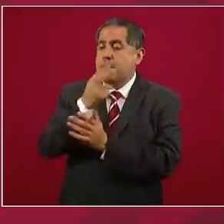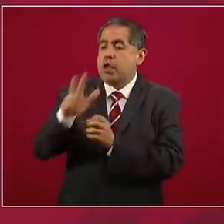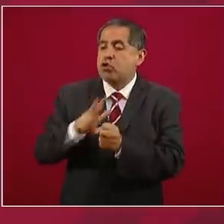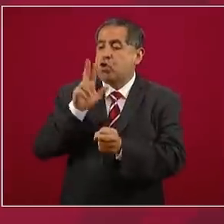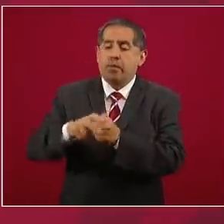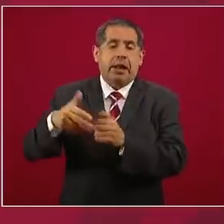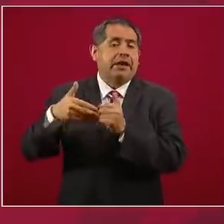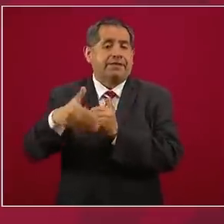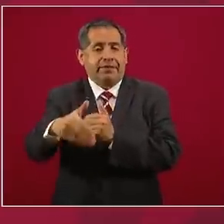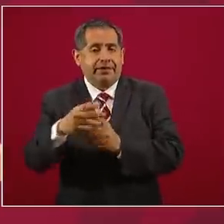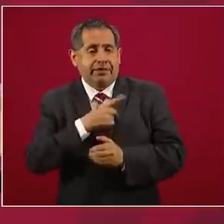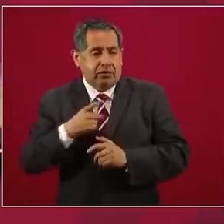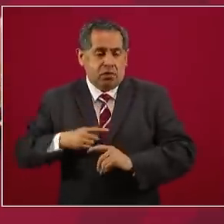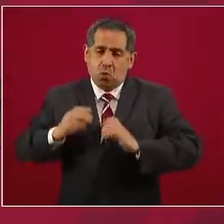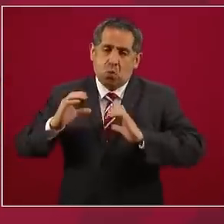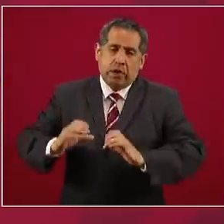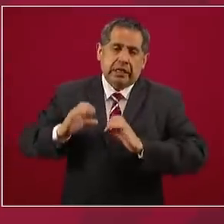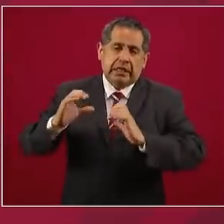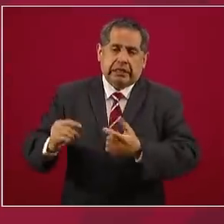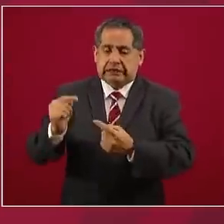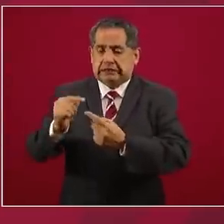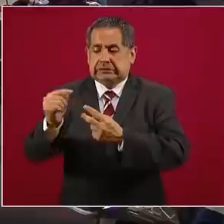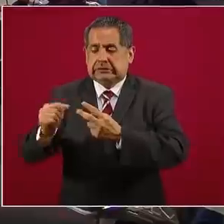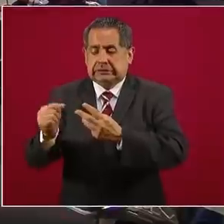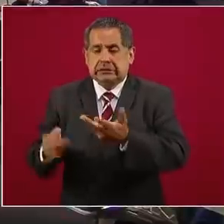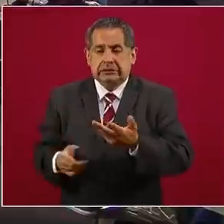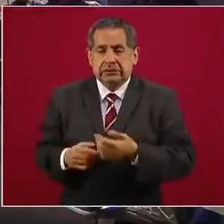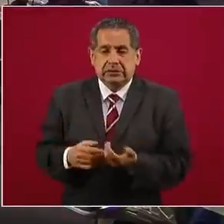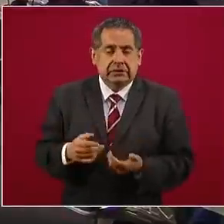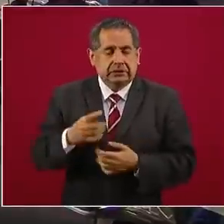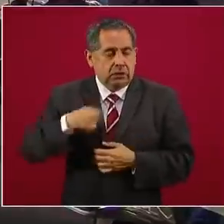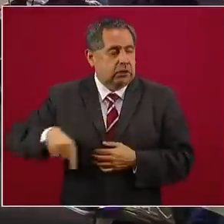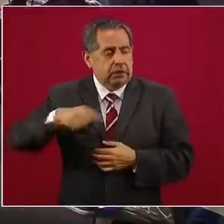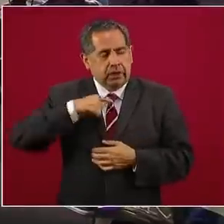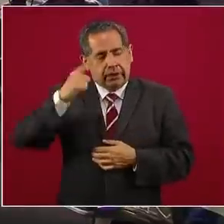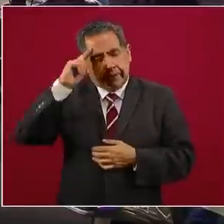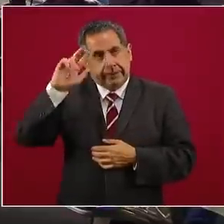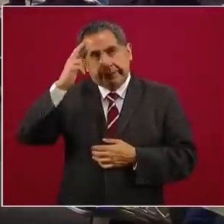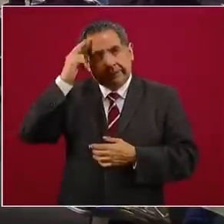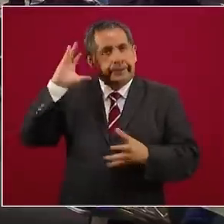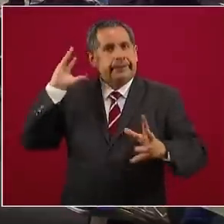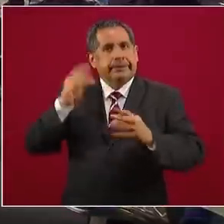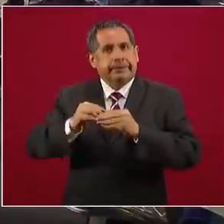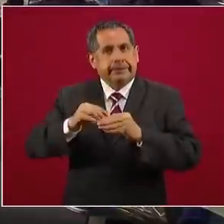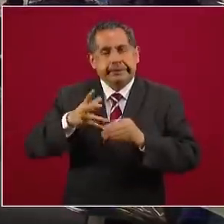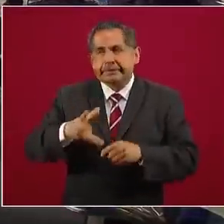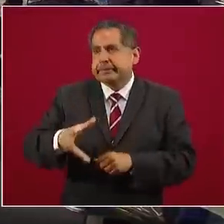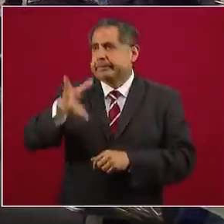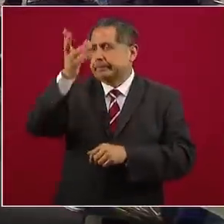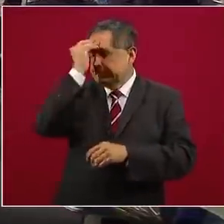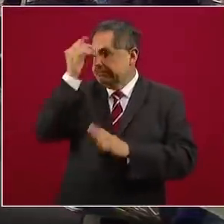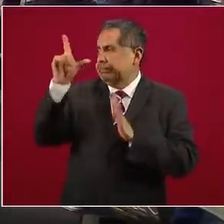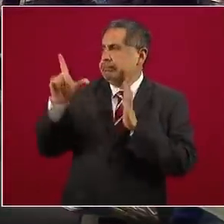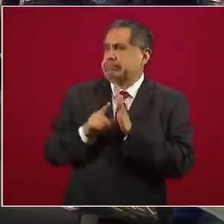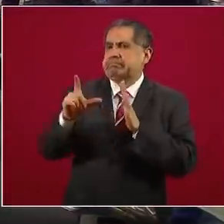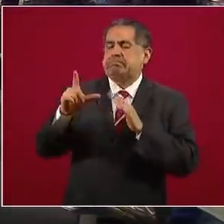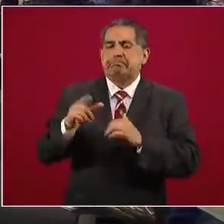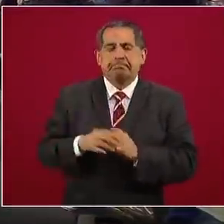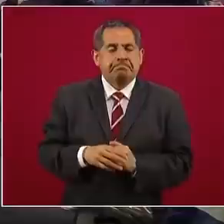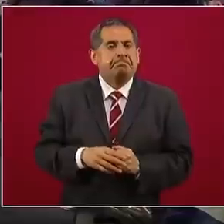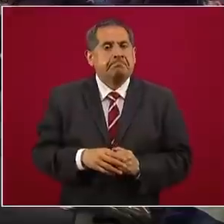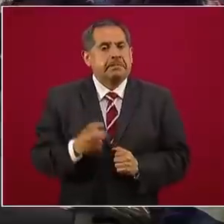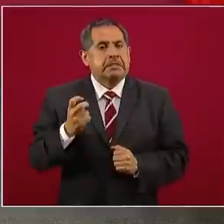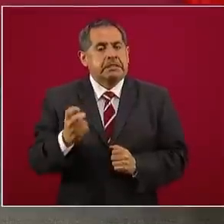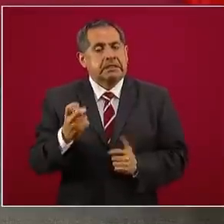realidad, todo lo que tenemos que recoger como enseñanza de esta